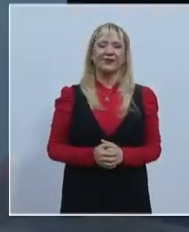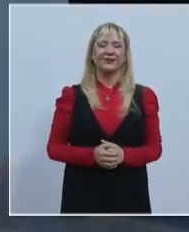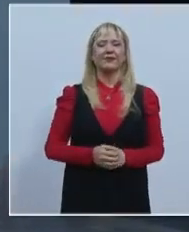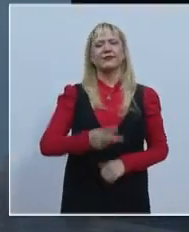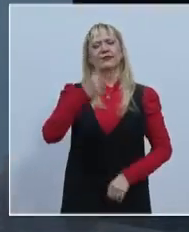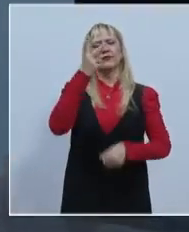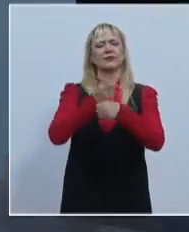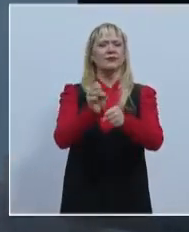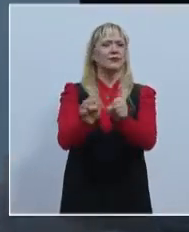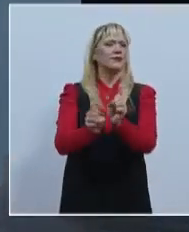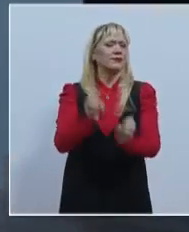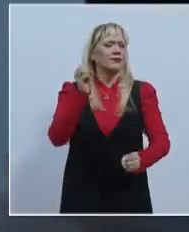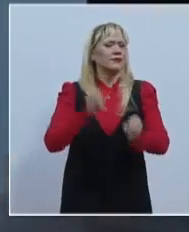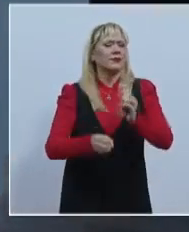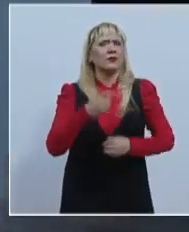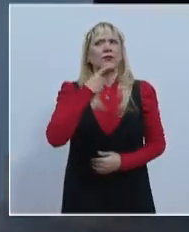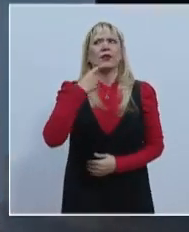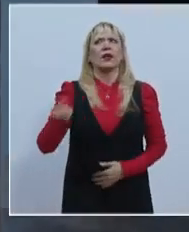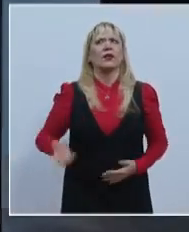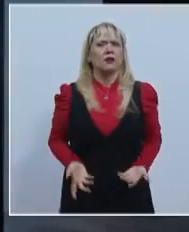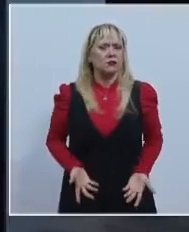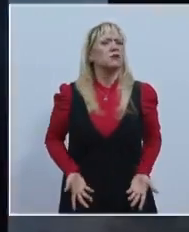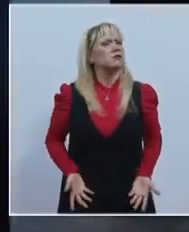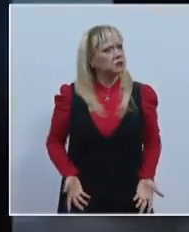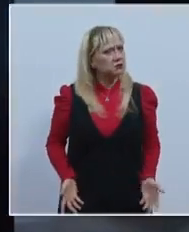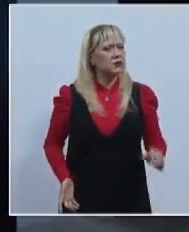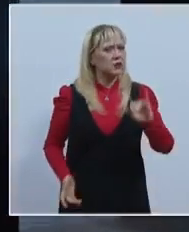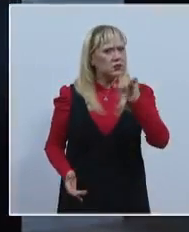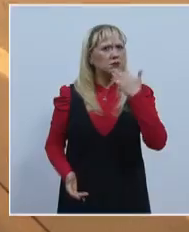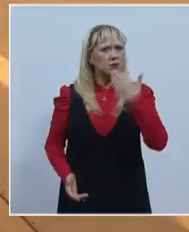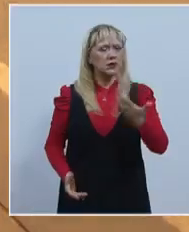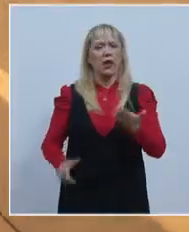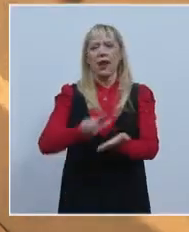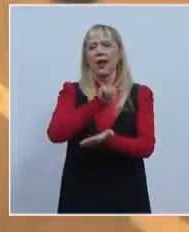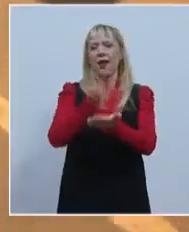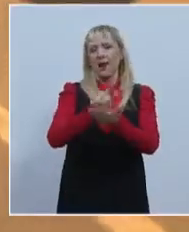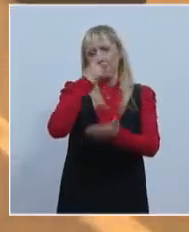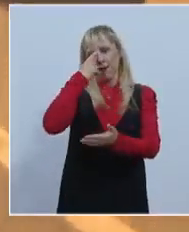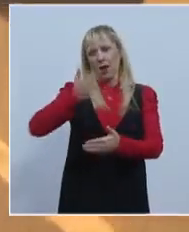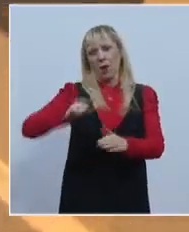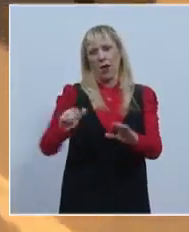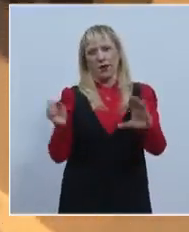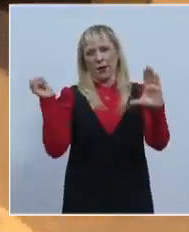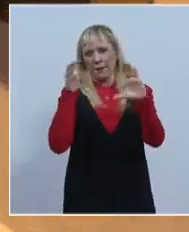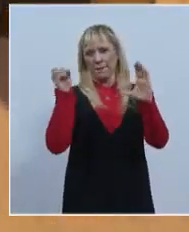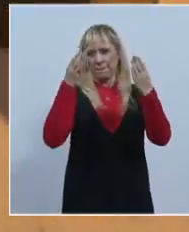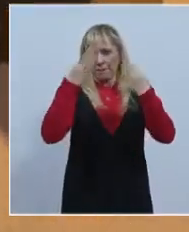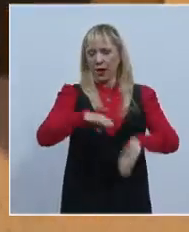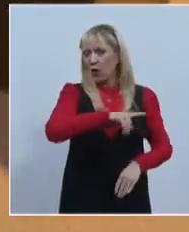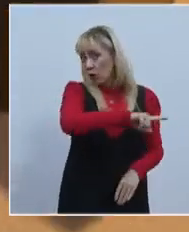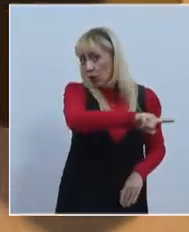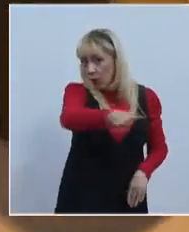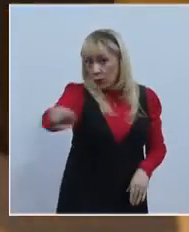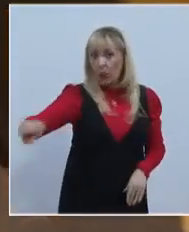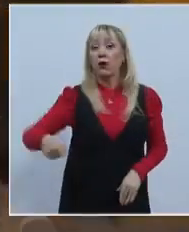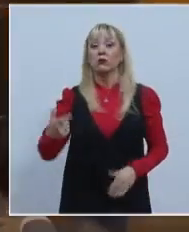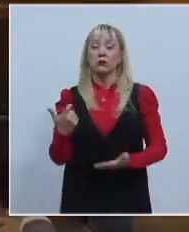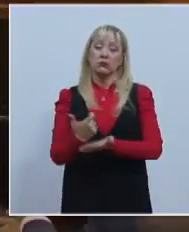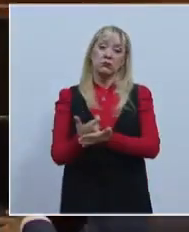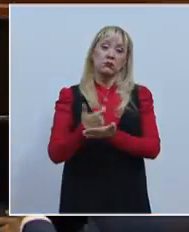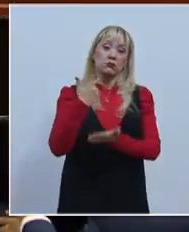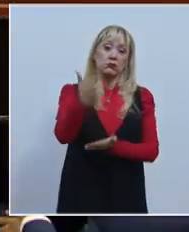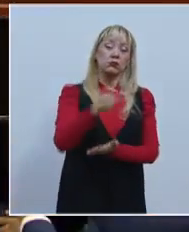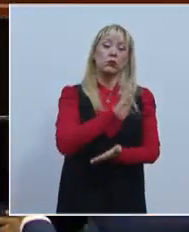La segunda sala de la Corte determinó que es válido que la ley del ahorro bancario garantice a los ahorradores precisamente el pago de